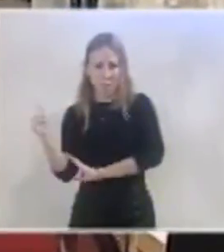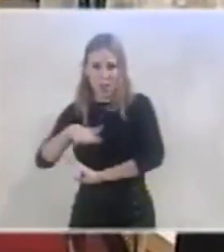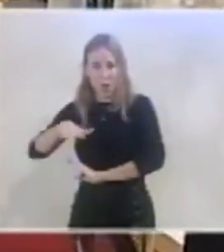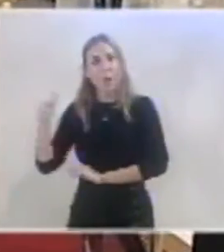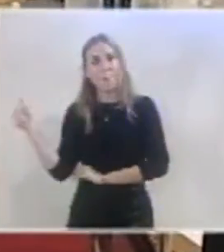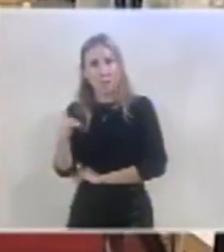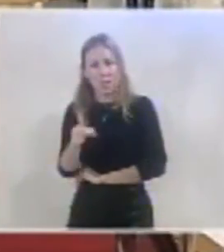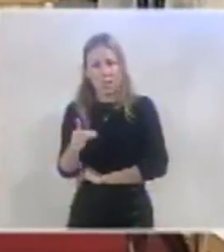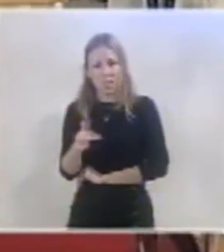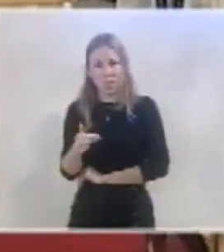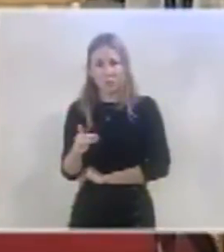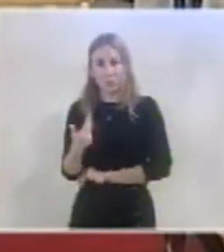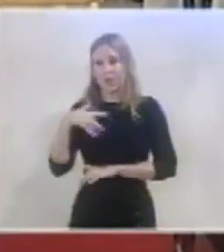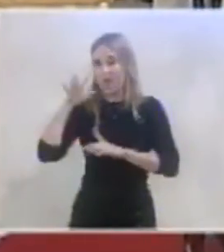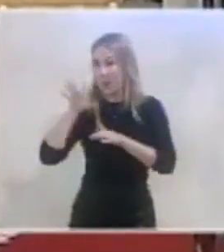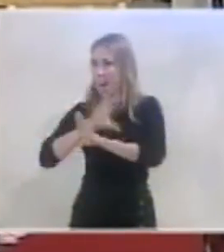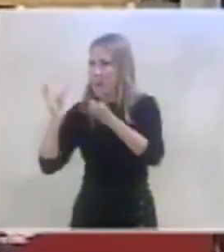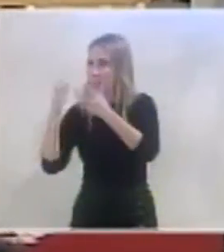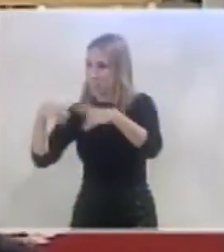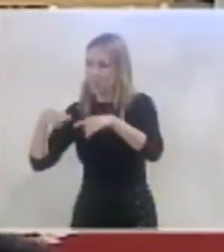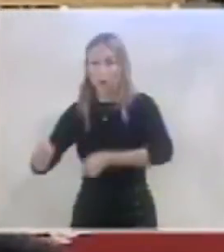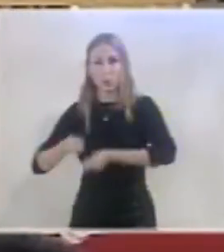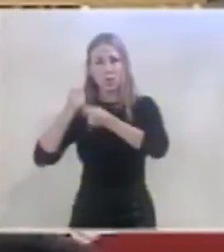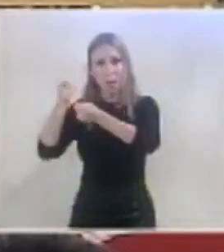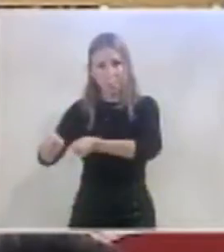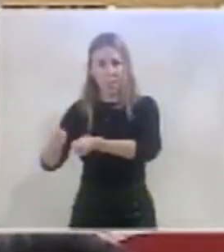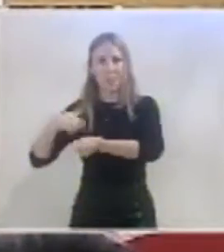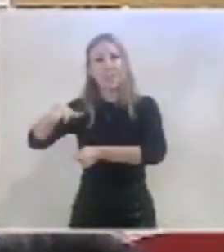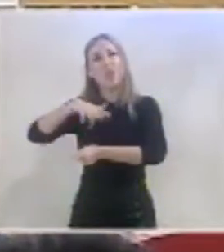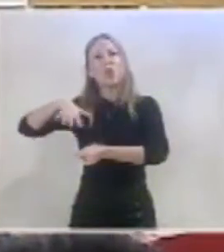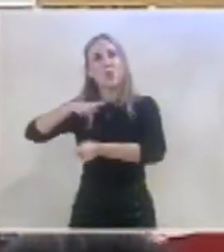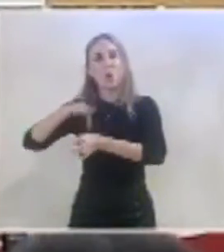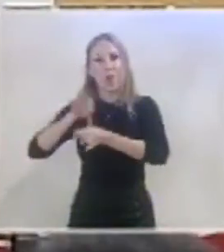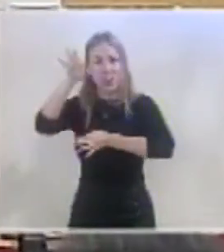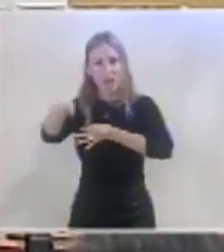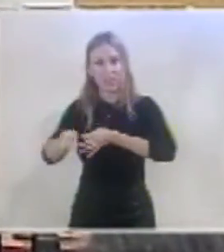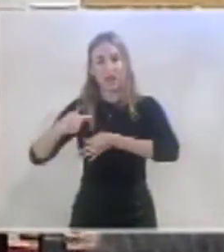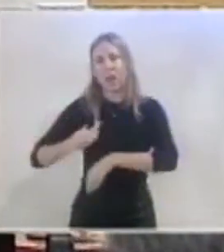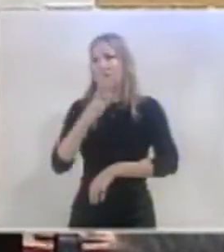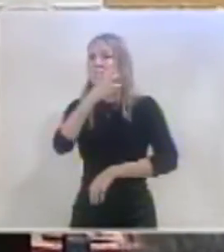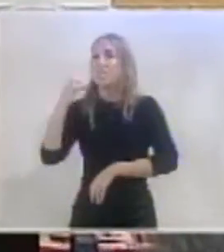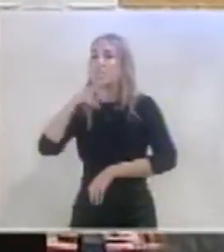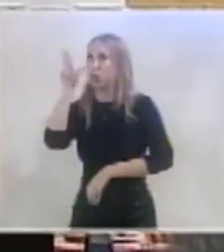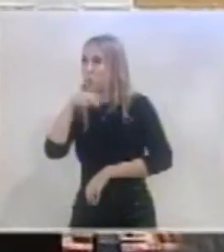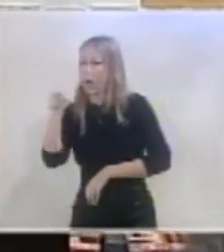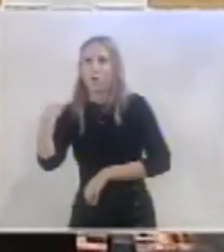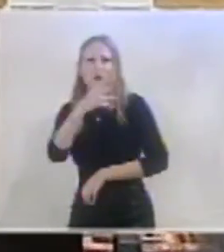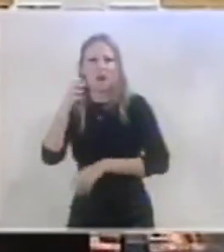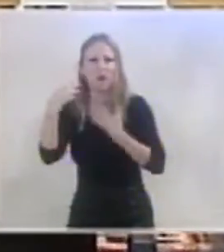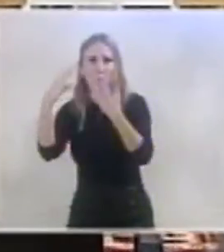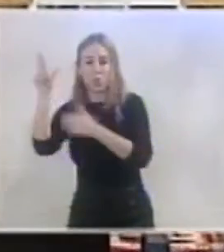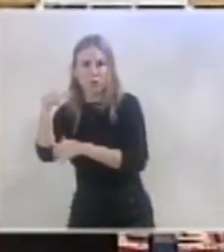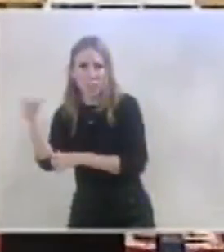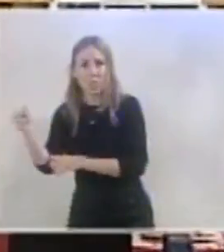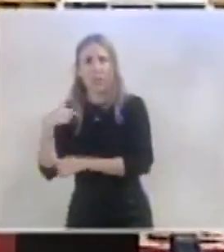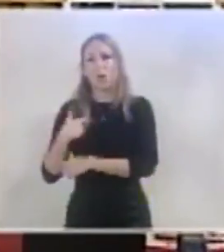parte de la patronal. Decidimos entre todos dos cosas. Primero, irnos a la vía judicial para defender que nuestro modelo de